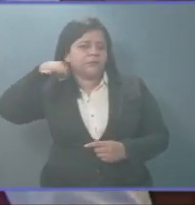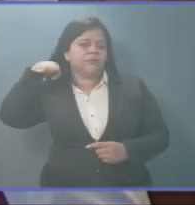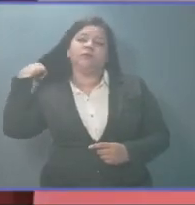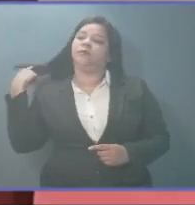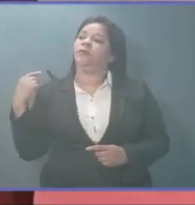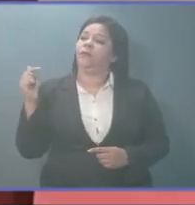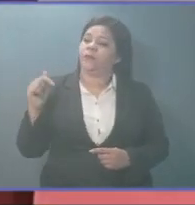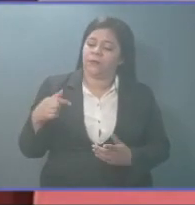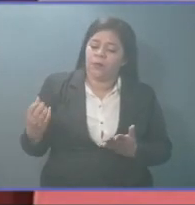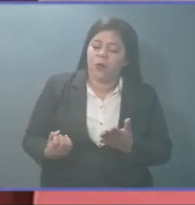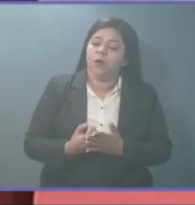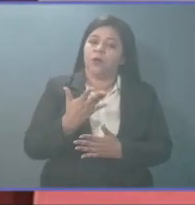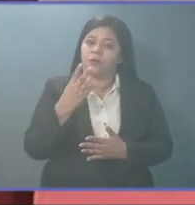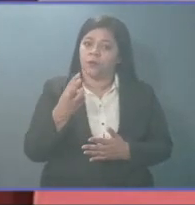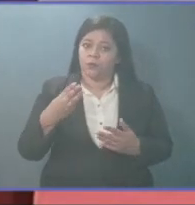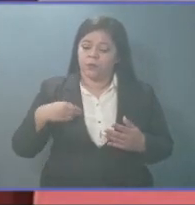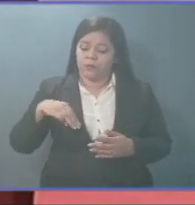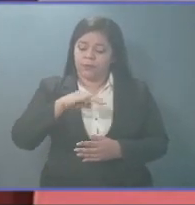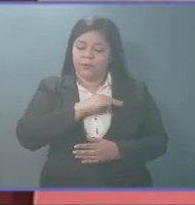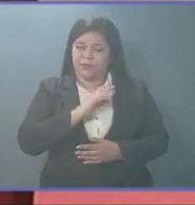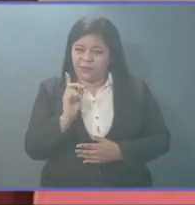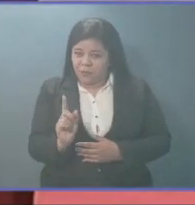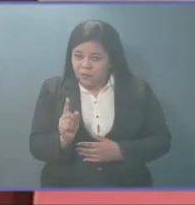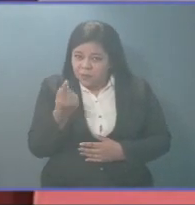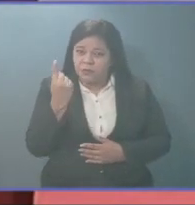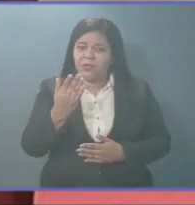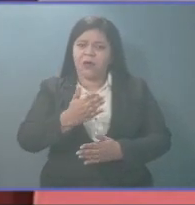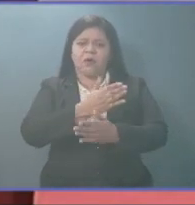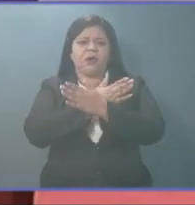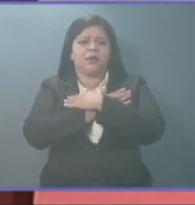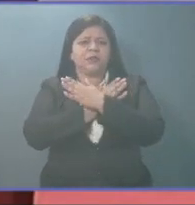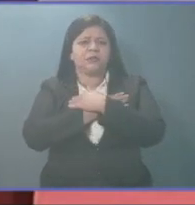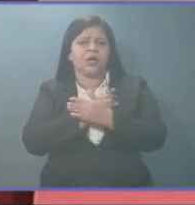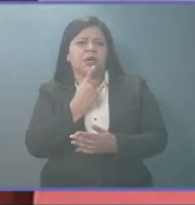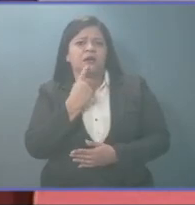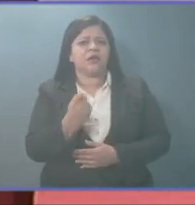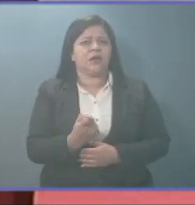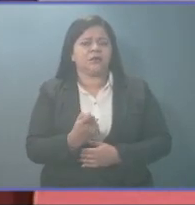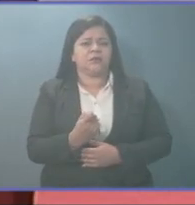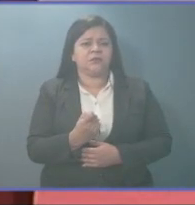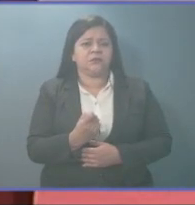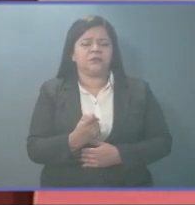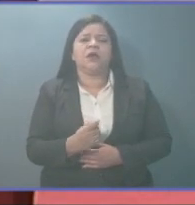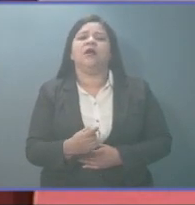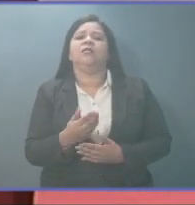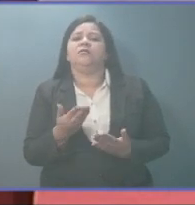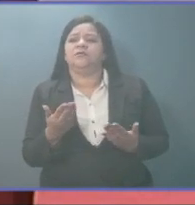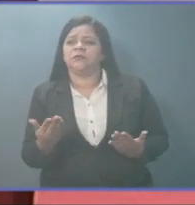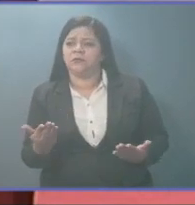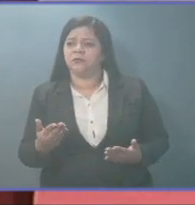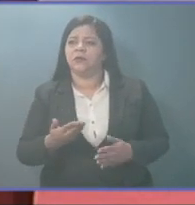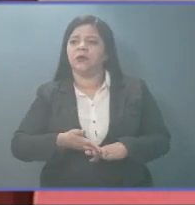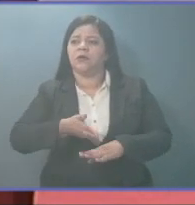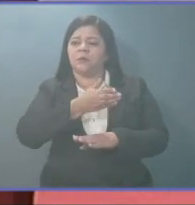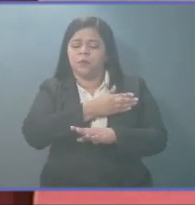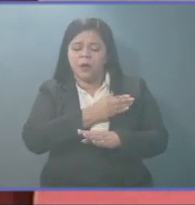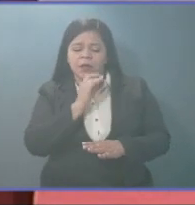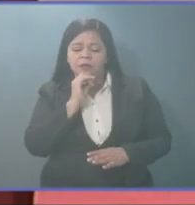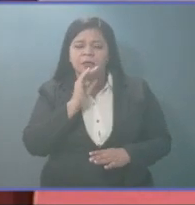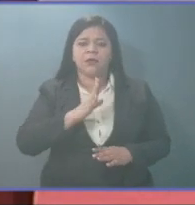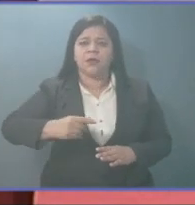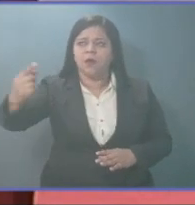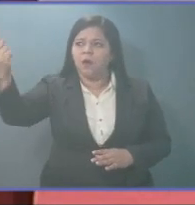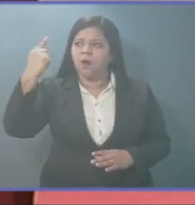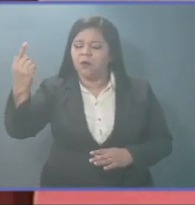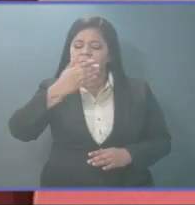En este nuevo ministerio, los únicos que descansan son los escritorios y los trajes a la medida, tal como lo ha instruido nuestro presidente